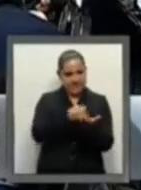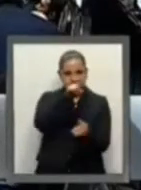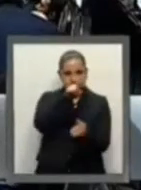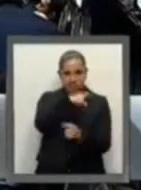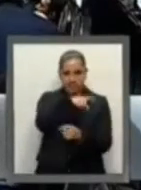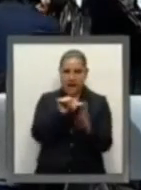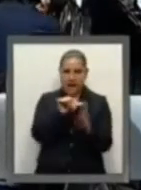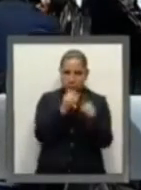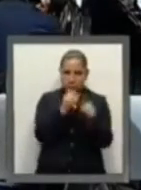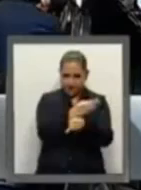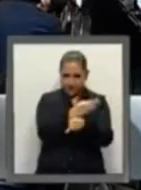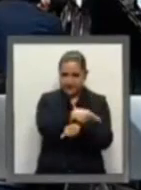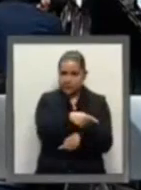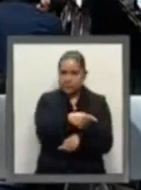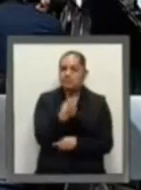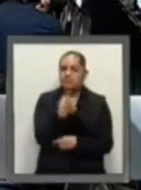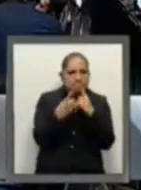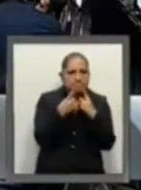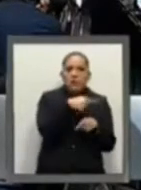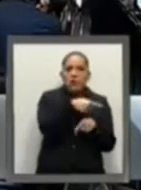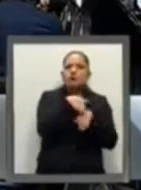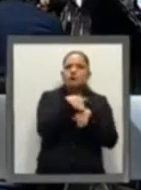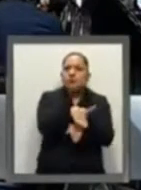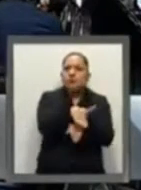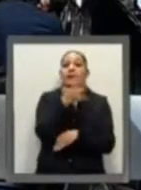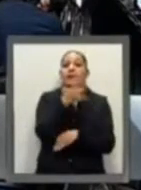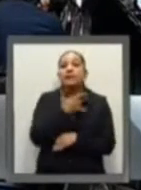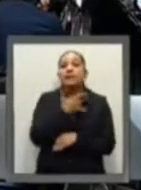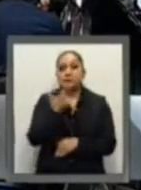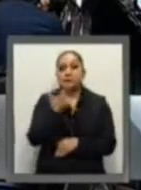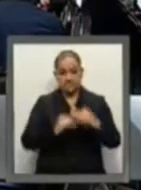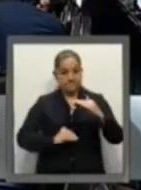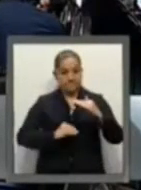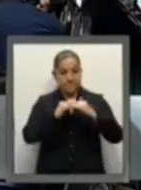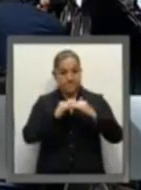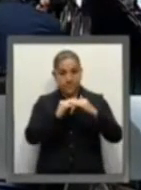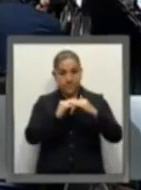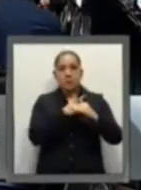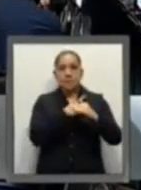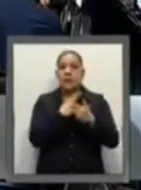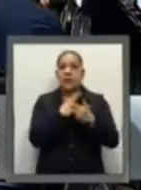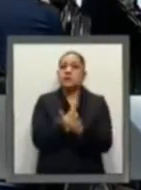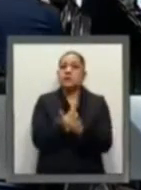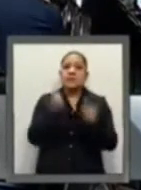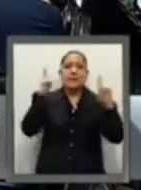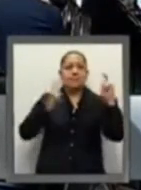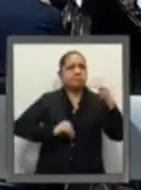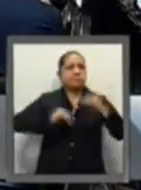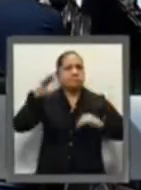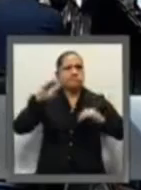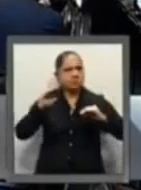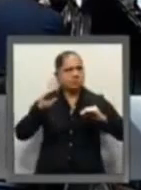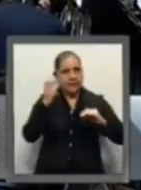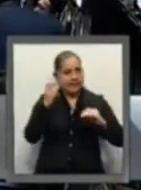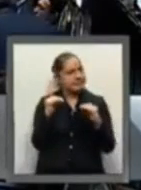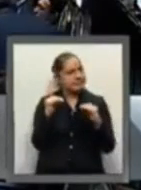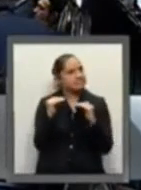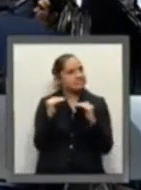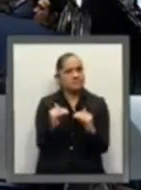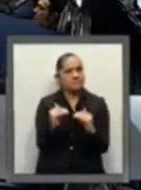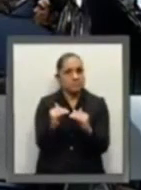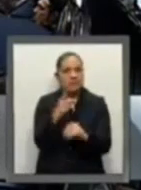la liberalización de los precios de la gasolina quedaría suspendida para iniciarse su